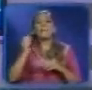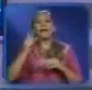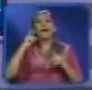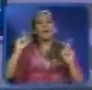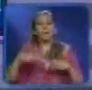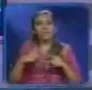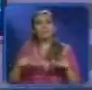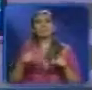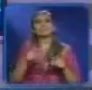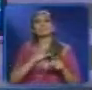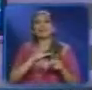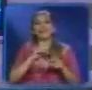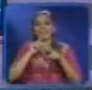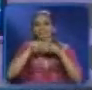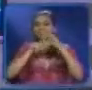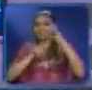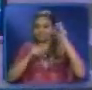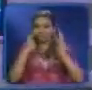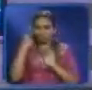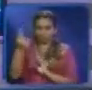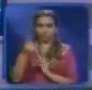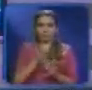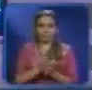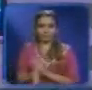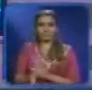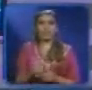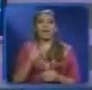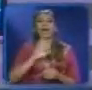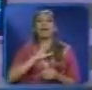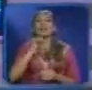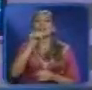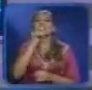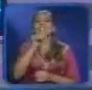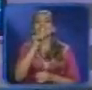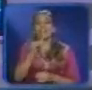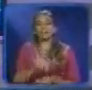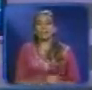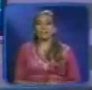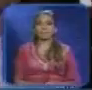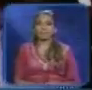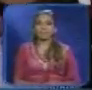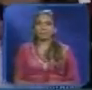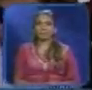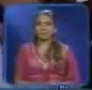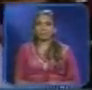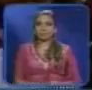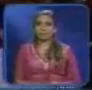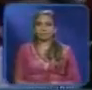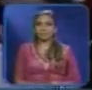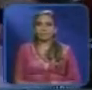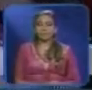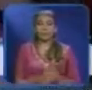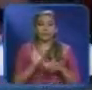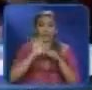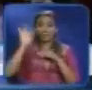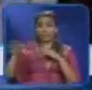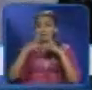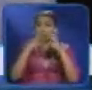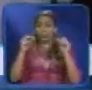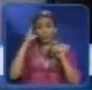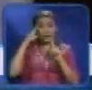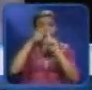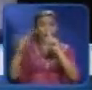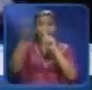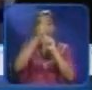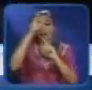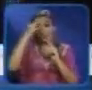cantante Cabas. Veamos el reporte de nuestro canal aliado Noticias Caracol. Dejar todo para alcanzar un sueño parece